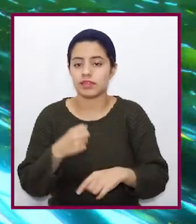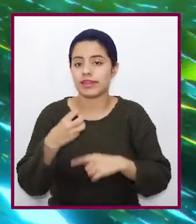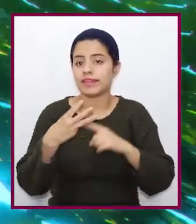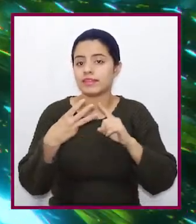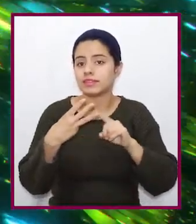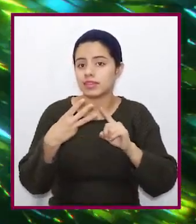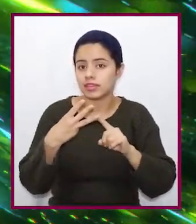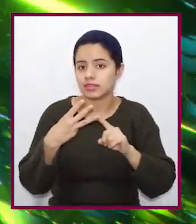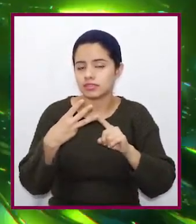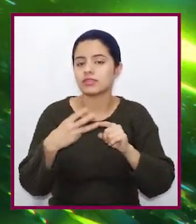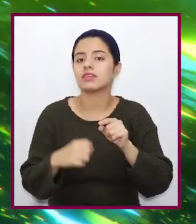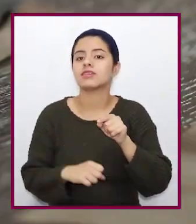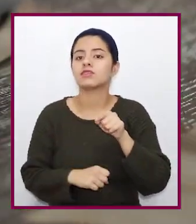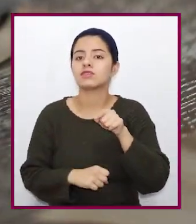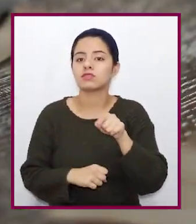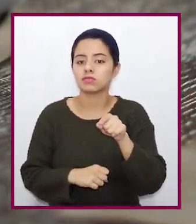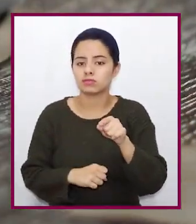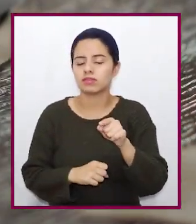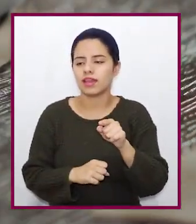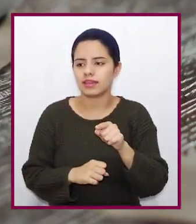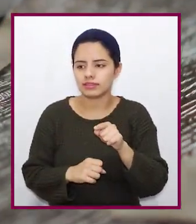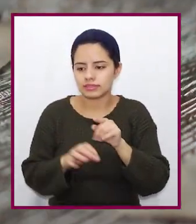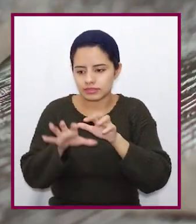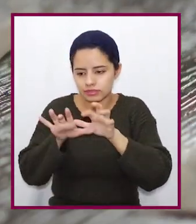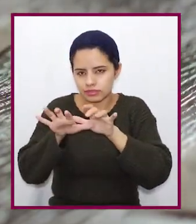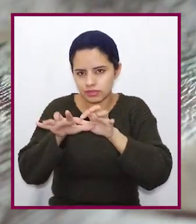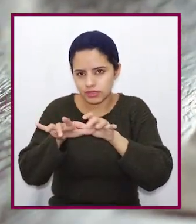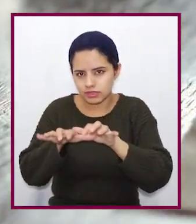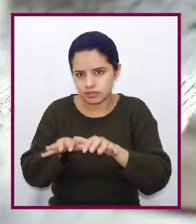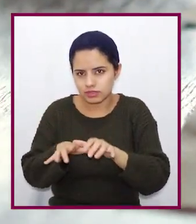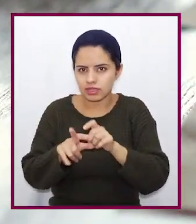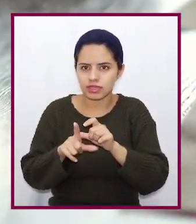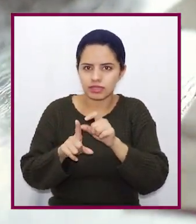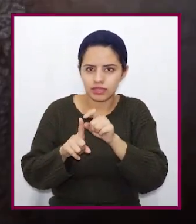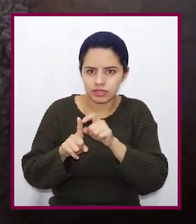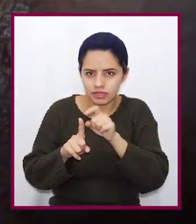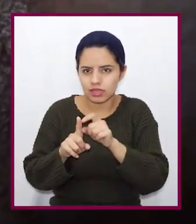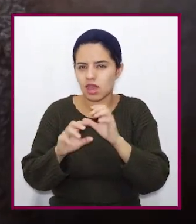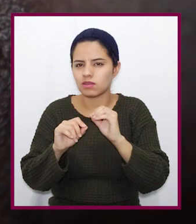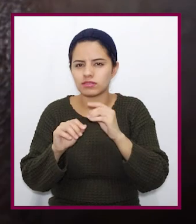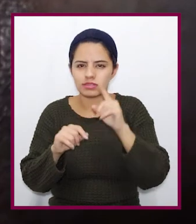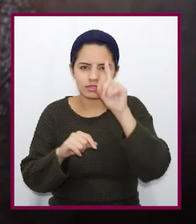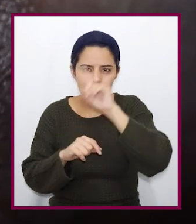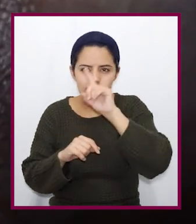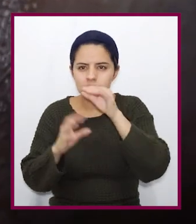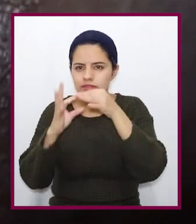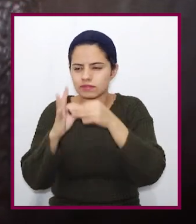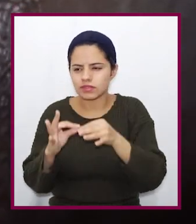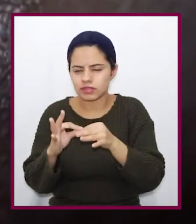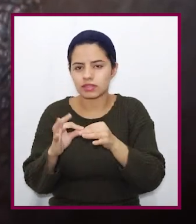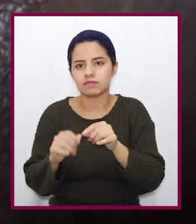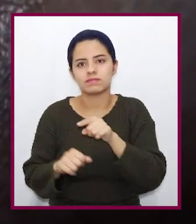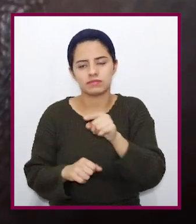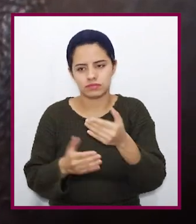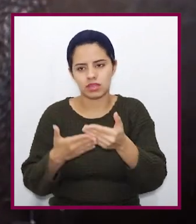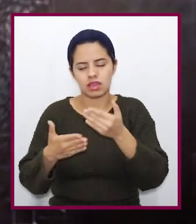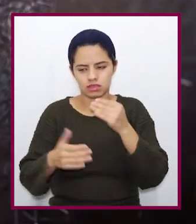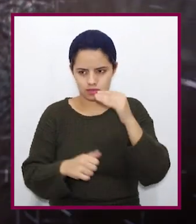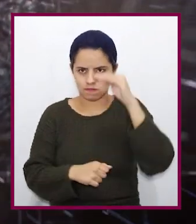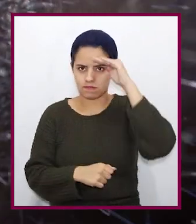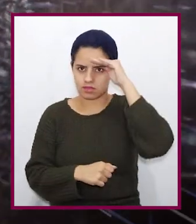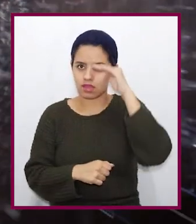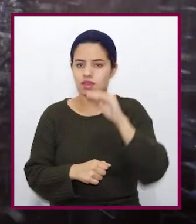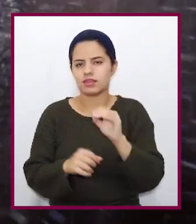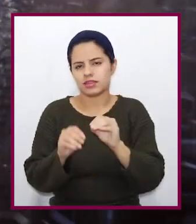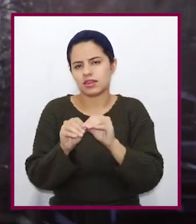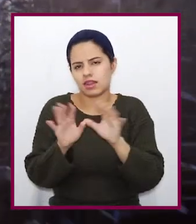consciente de las críticas que publicas y del impacto que pueden tener en terceros. Claro que tienes derecho a la libre expresión,